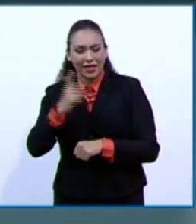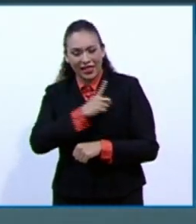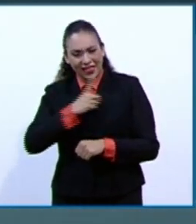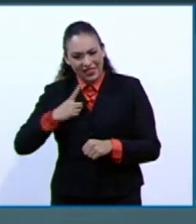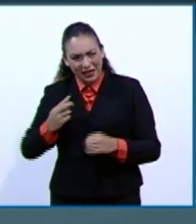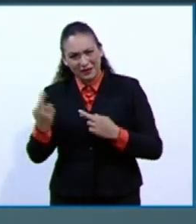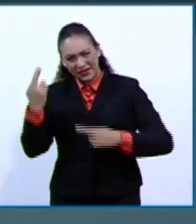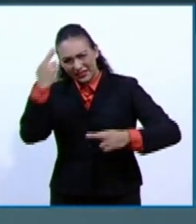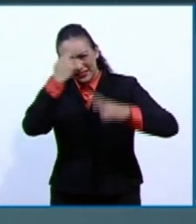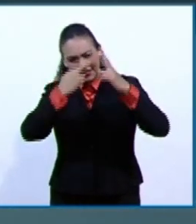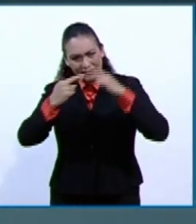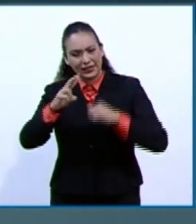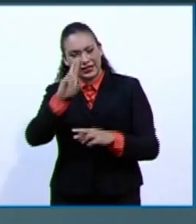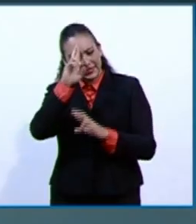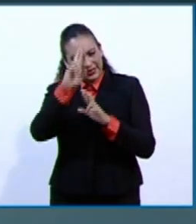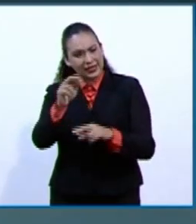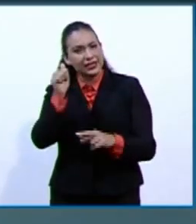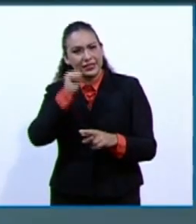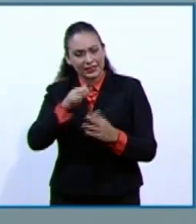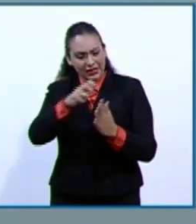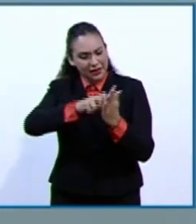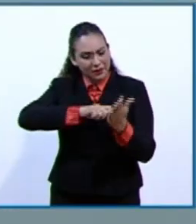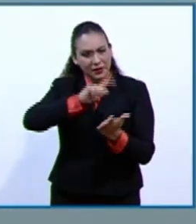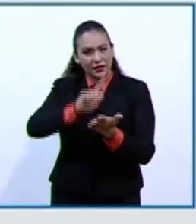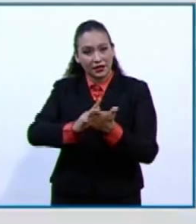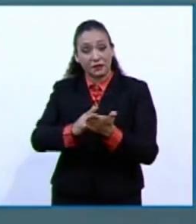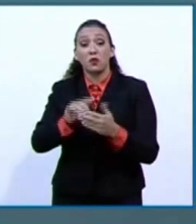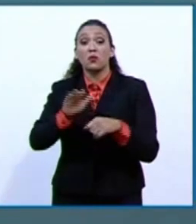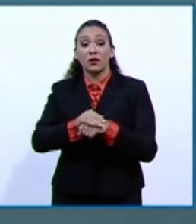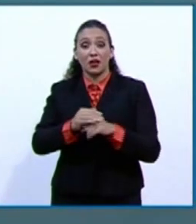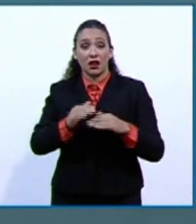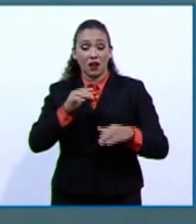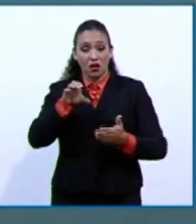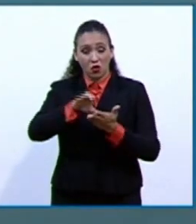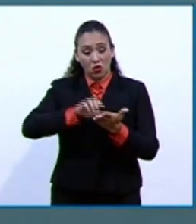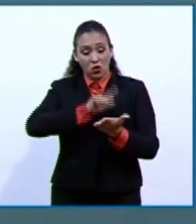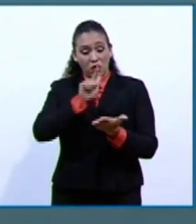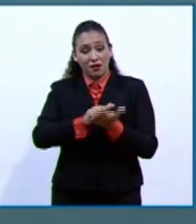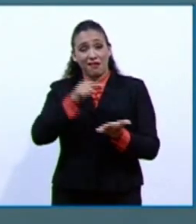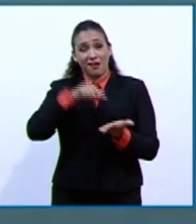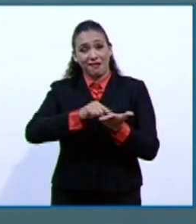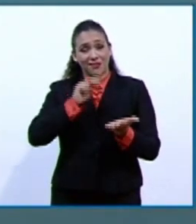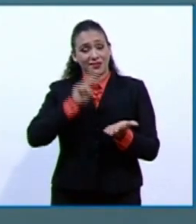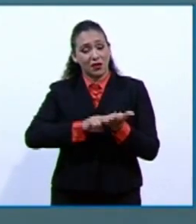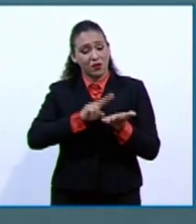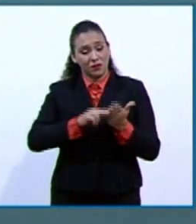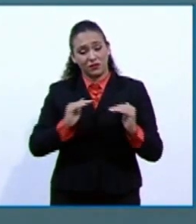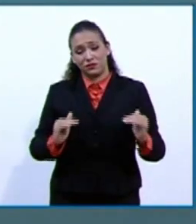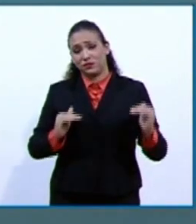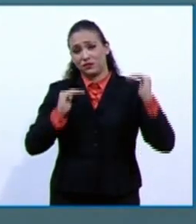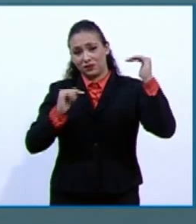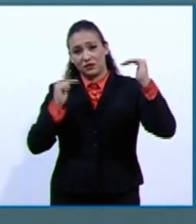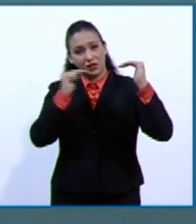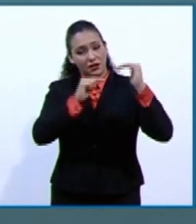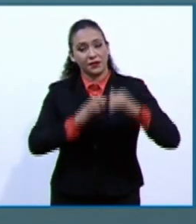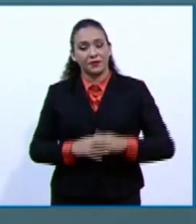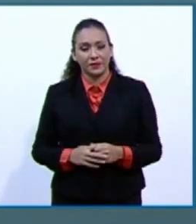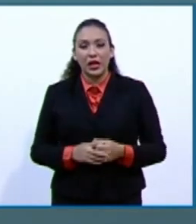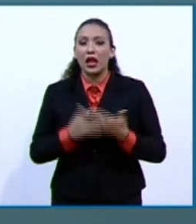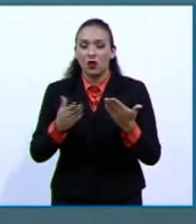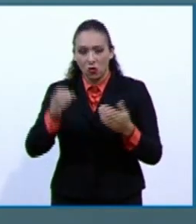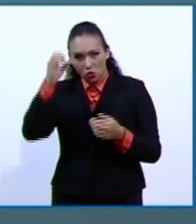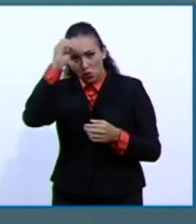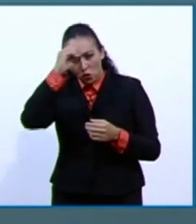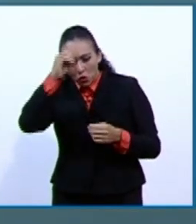momento histórico y el tipo de ejercicio de que se trate. Pues solo de esta manera, la estructura de la organización constitucional